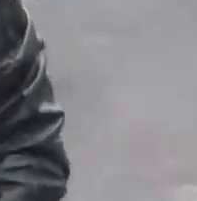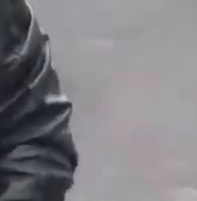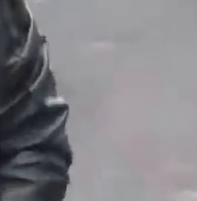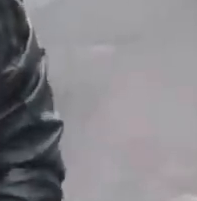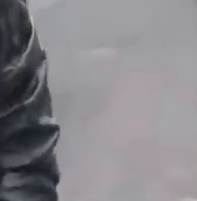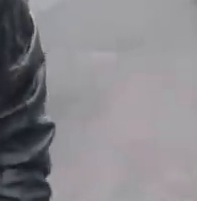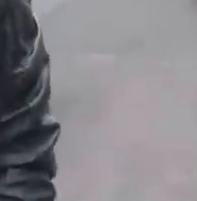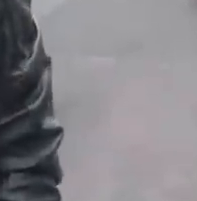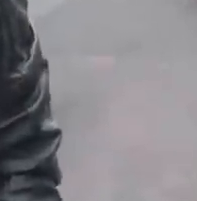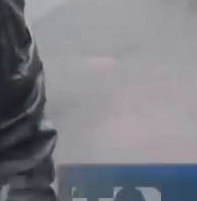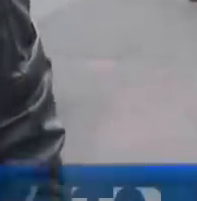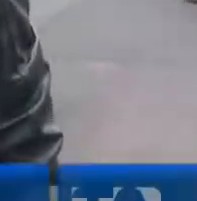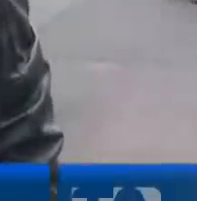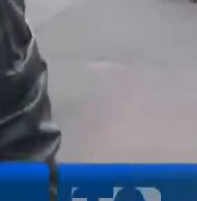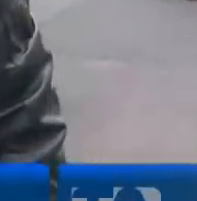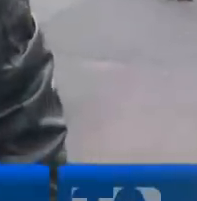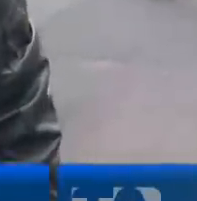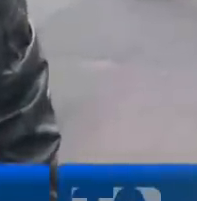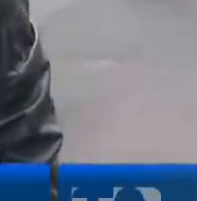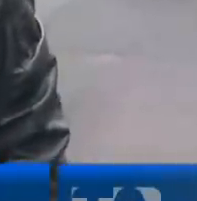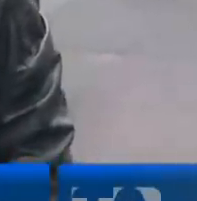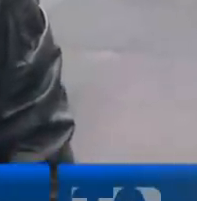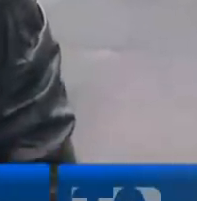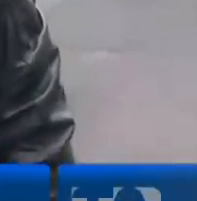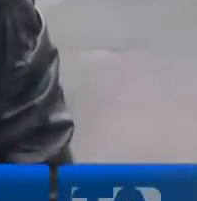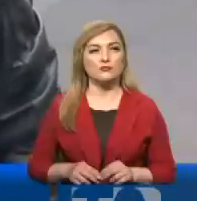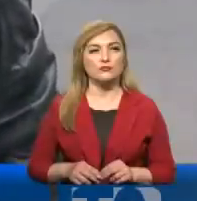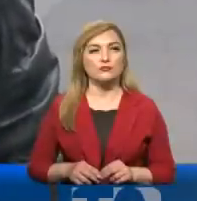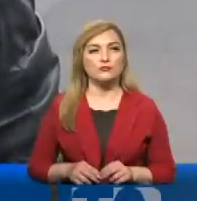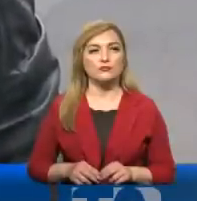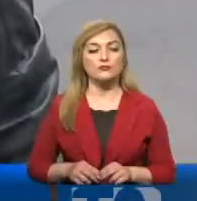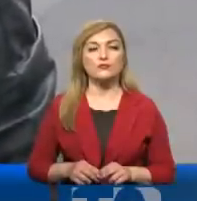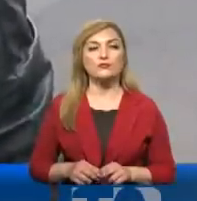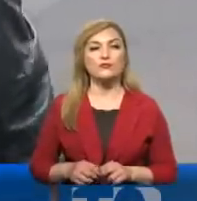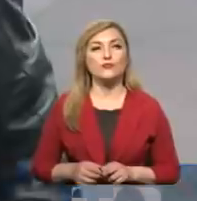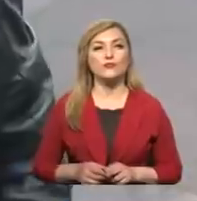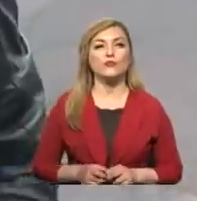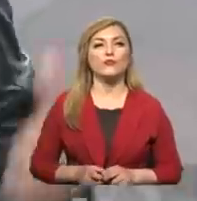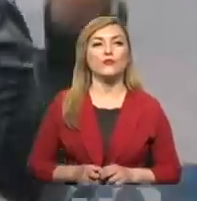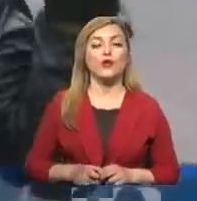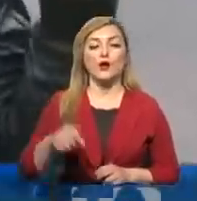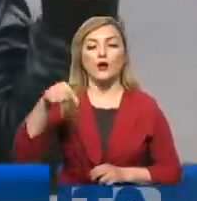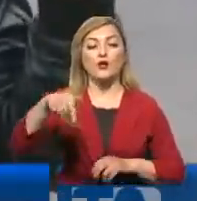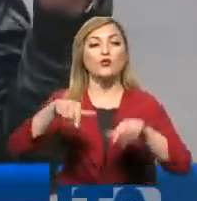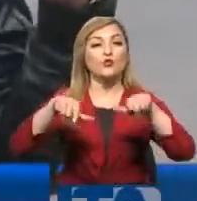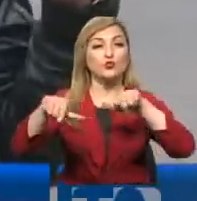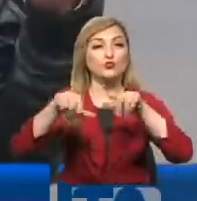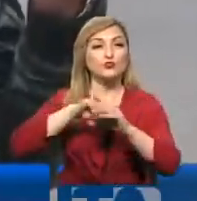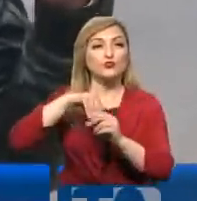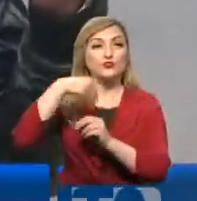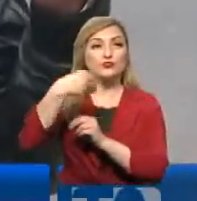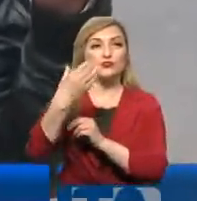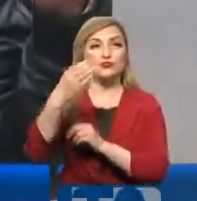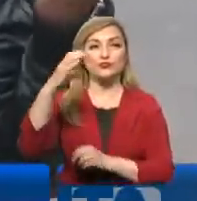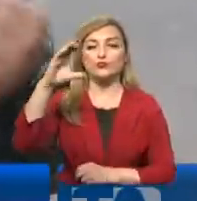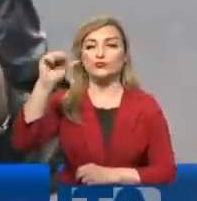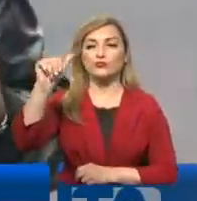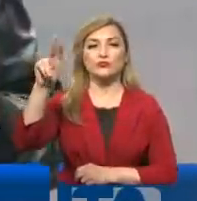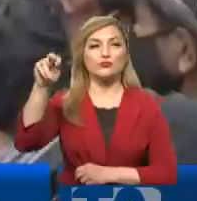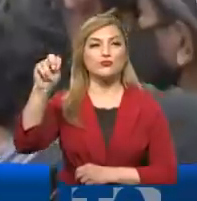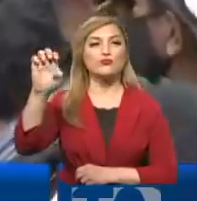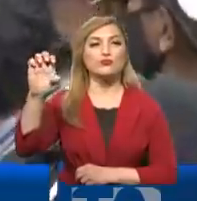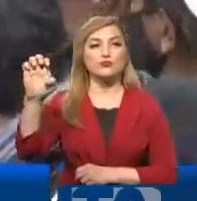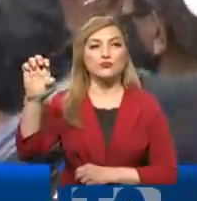Hola, ¿qué tal, compañeras, amigos televidentes? Muy buenas tardes. En efecto, nos encontramos aún en los exteriores del Consejo Nacional